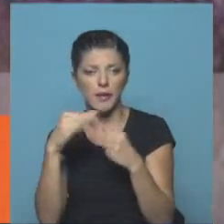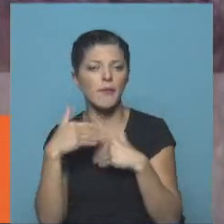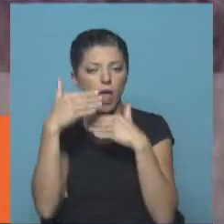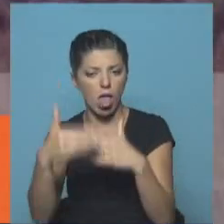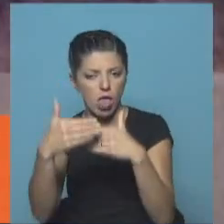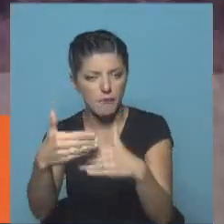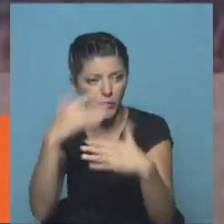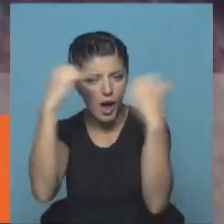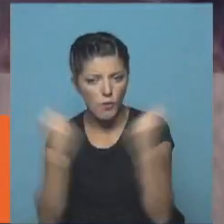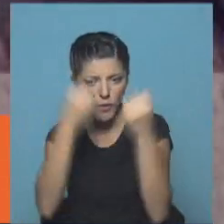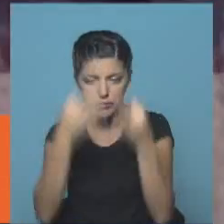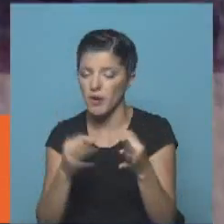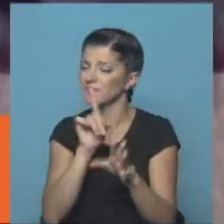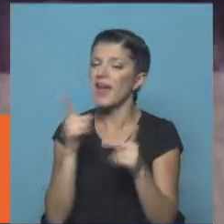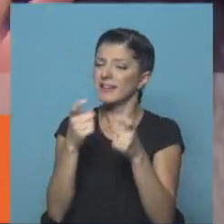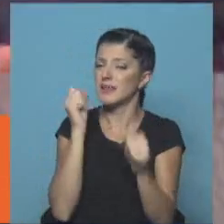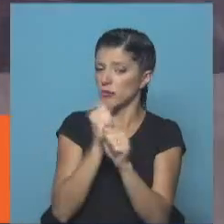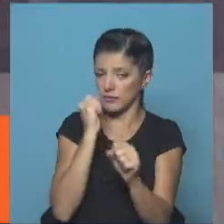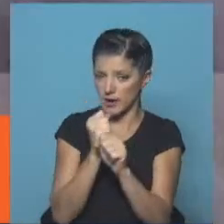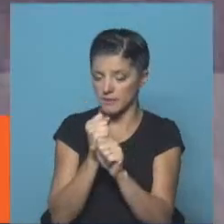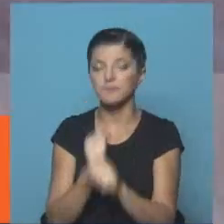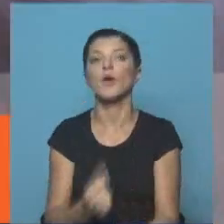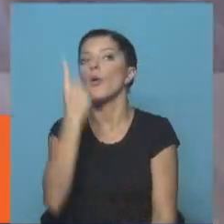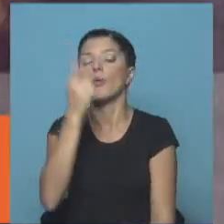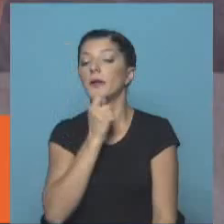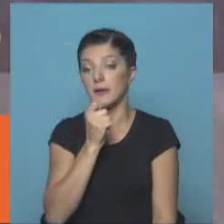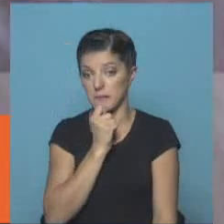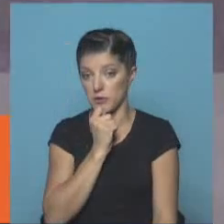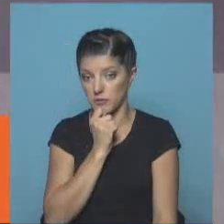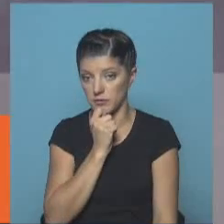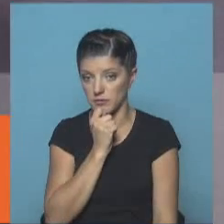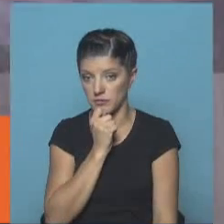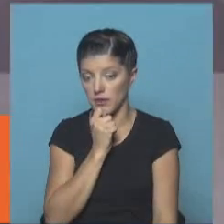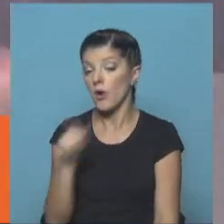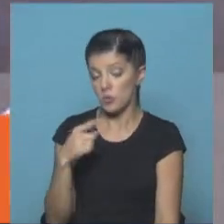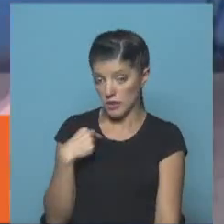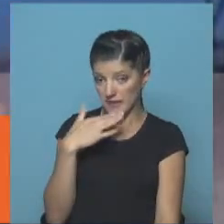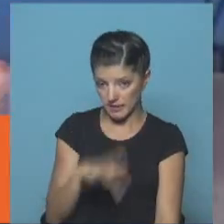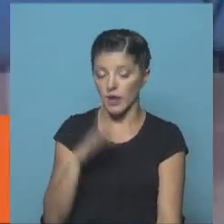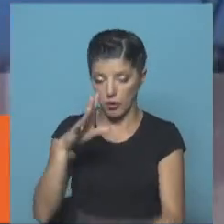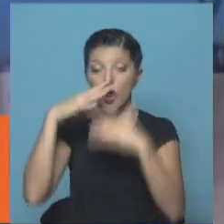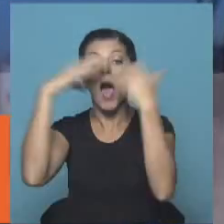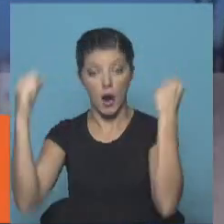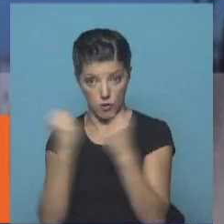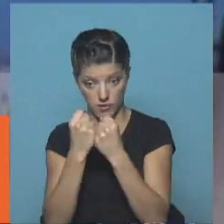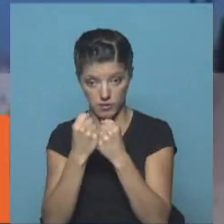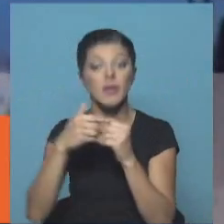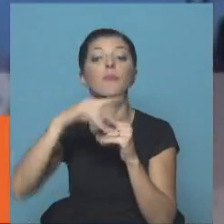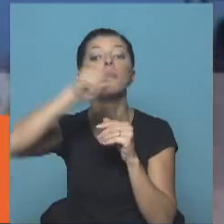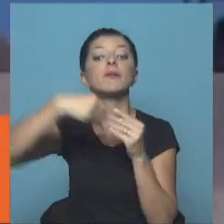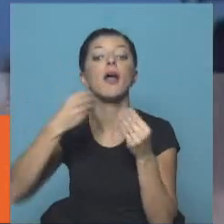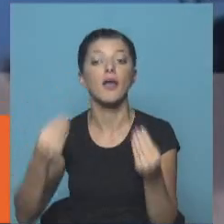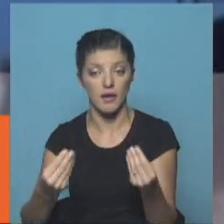trabajarlo, pero tenemos que aprender mucho. Mire, les digo un solo ejemplo. Uno tiene que ver lo que se llama los efectos de un acuerdo. Los efectos tiene lo que se llama